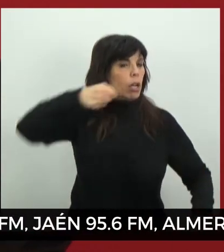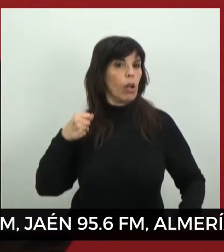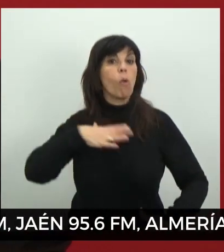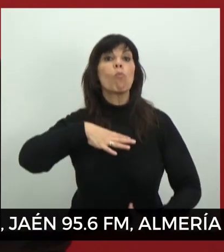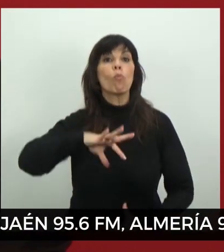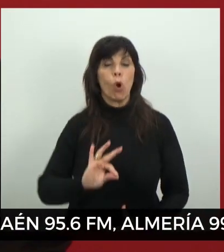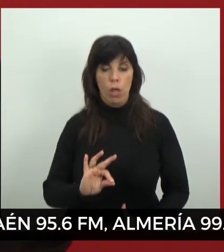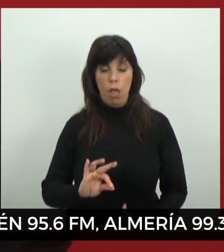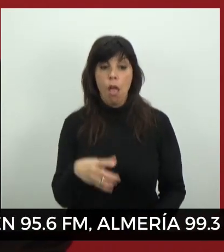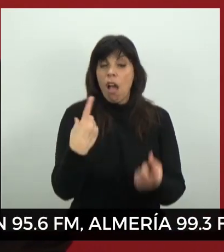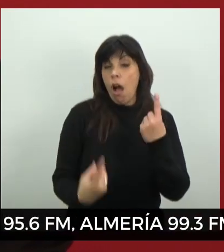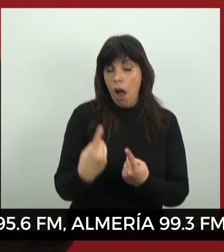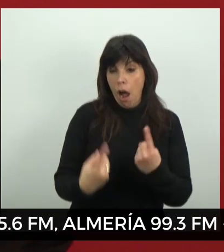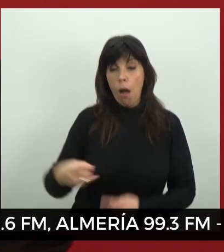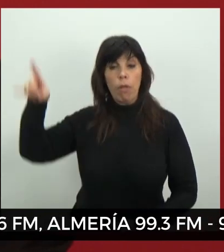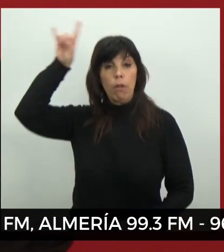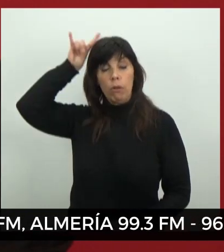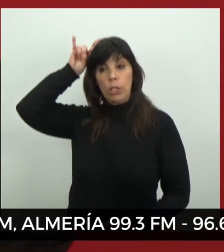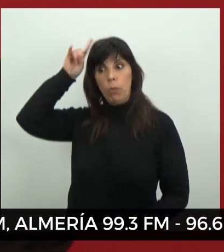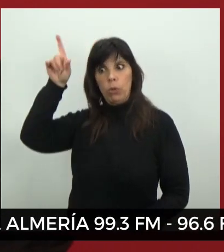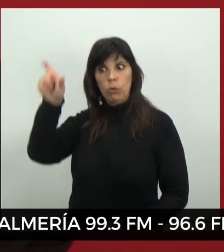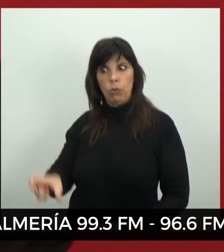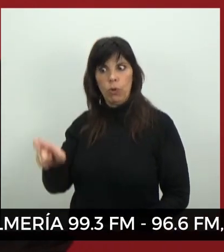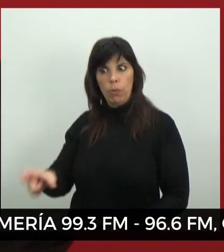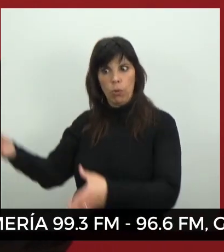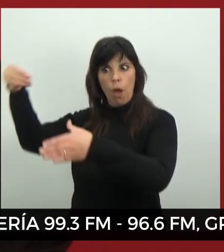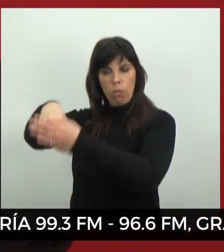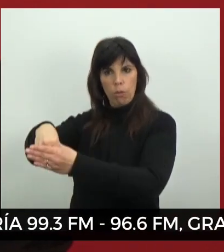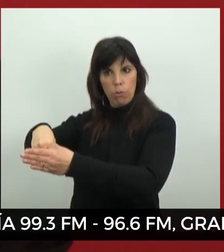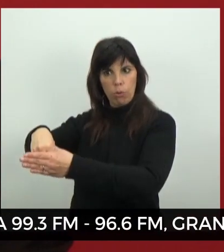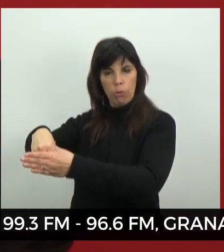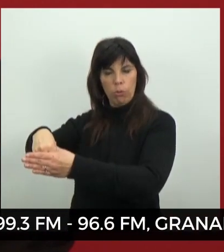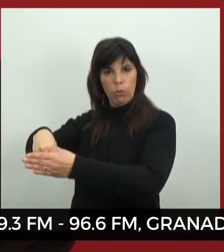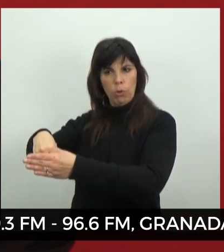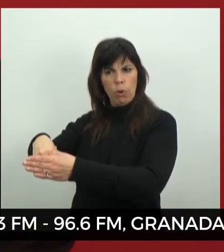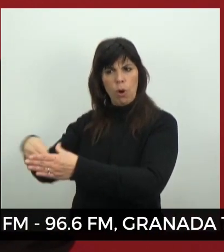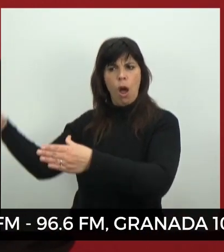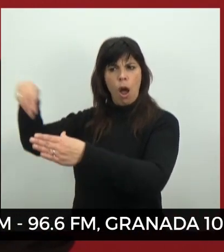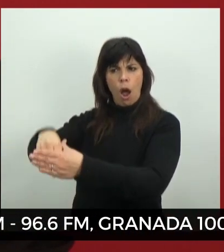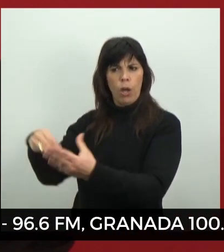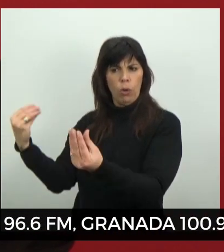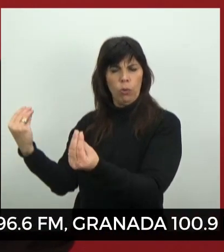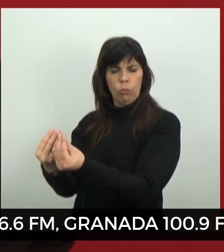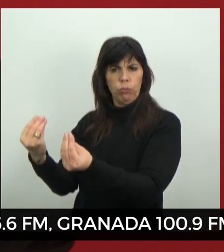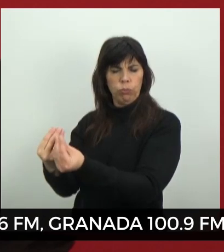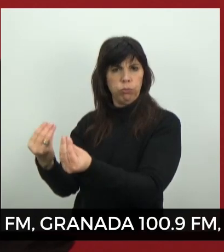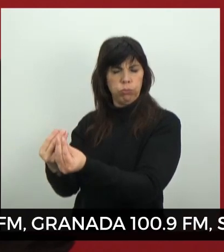veces los demonios en una persona se quedan sujetos a un